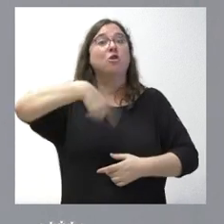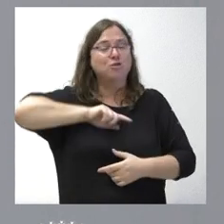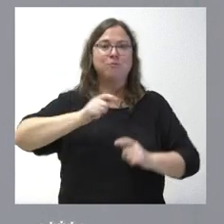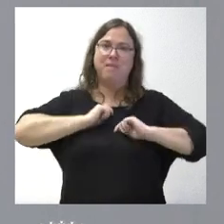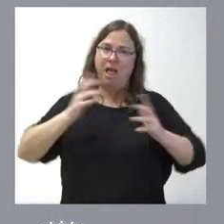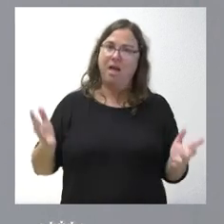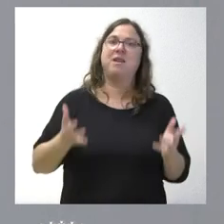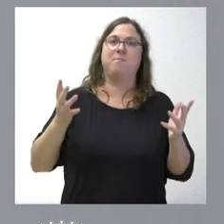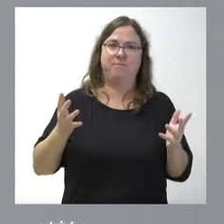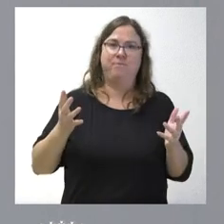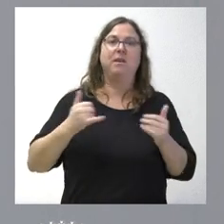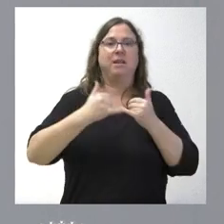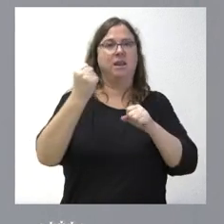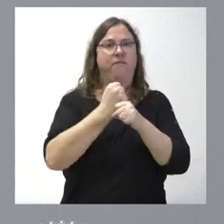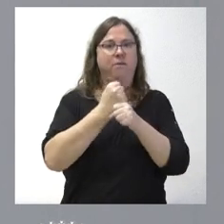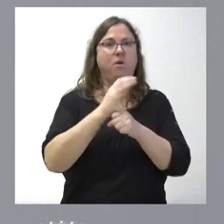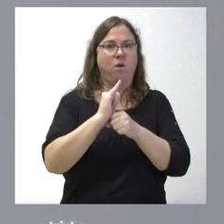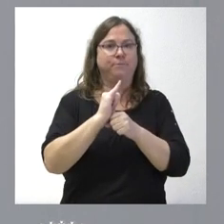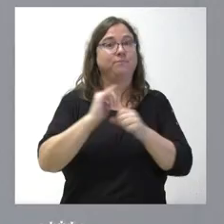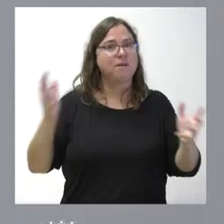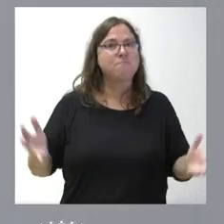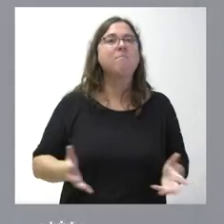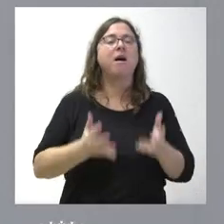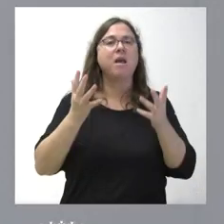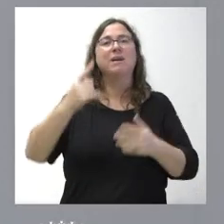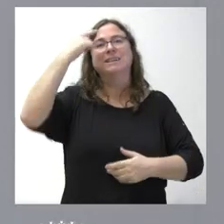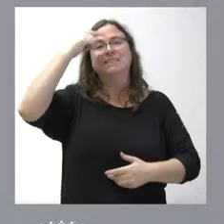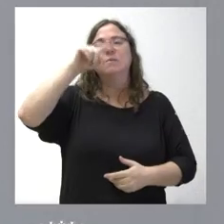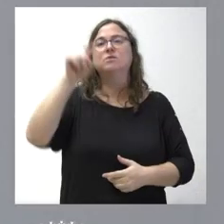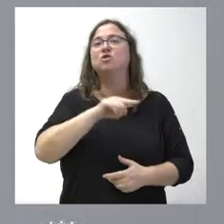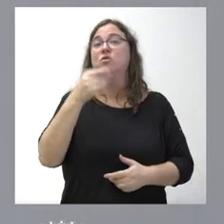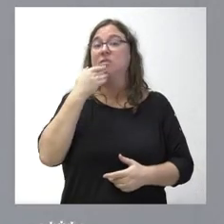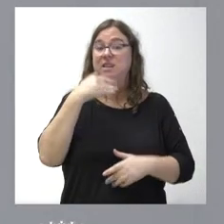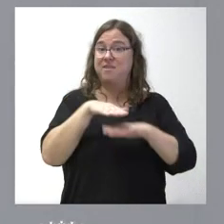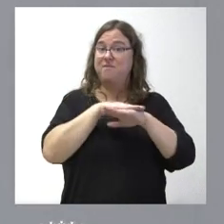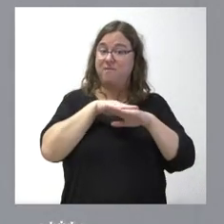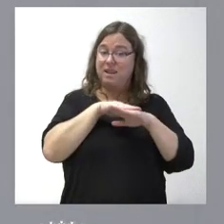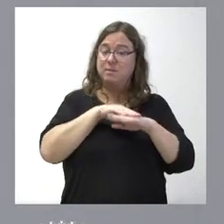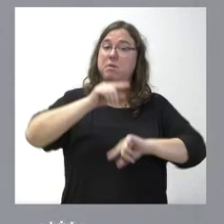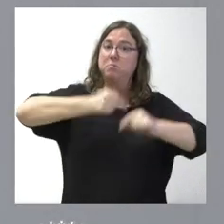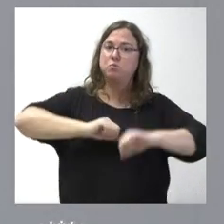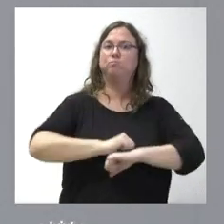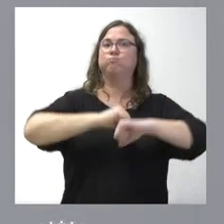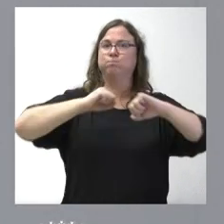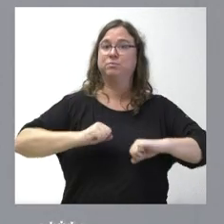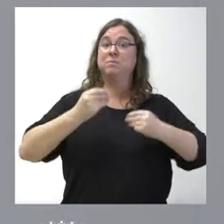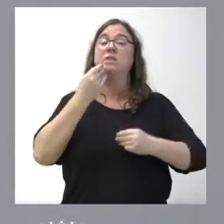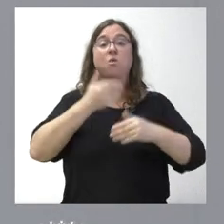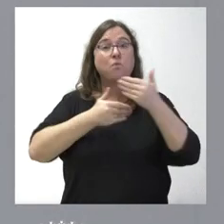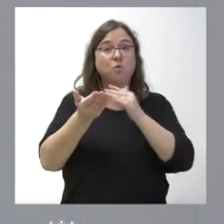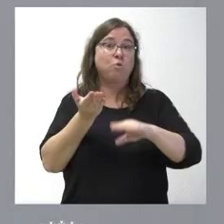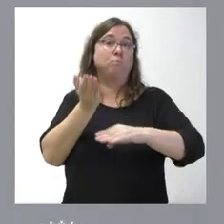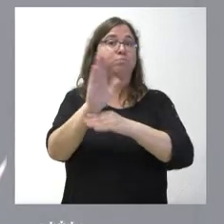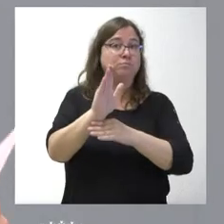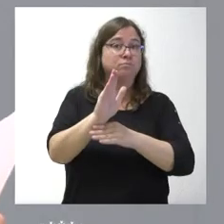en la línea de trabajo que estamos teniendo nos anima a saber que estas bases para el presupuesto son sólidas y que cuando lo presentemos pues